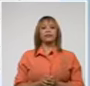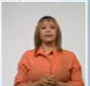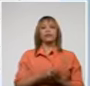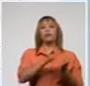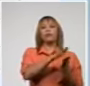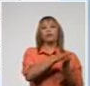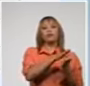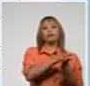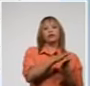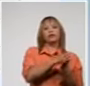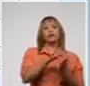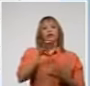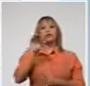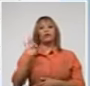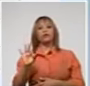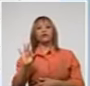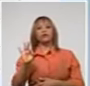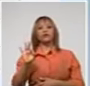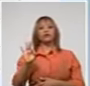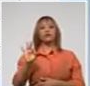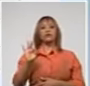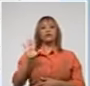acumulado de